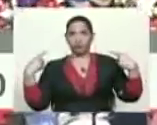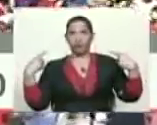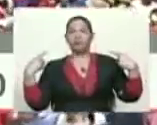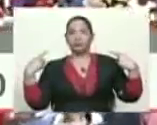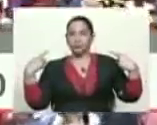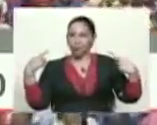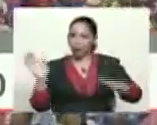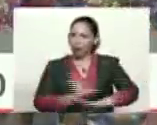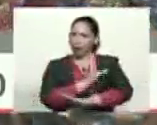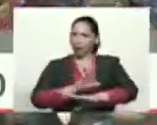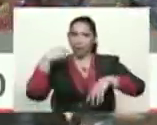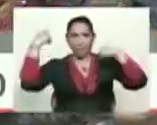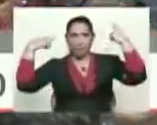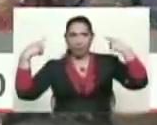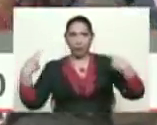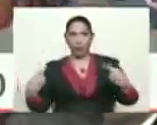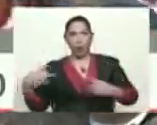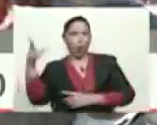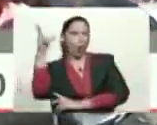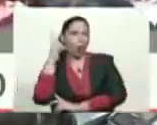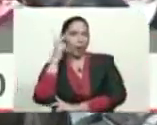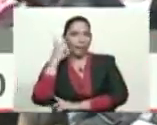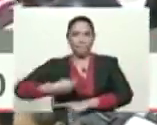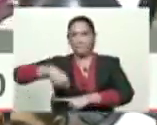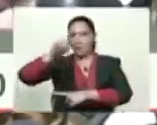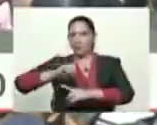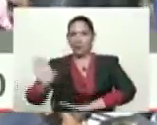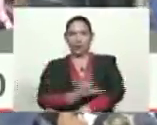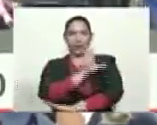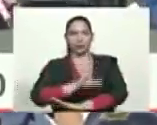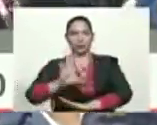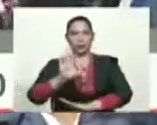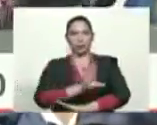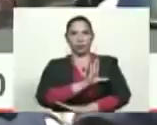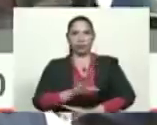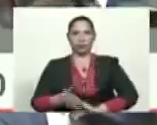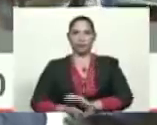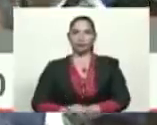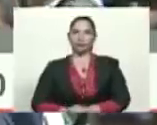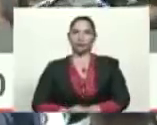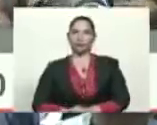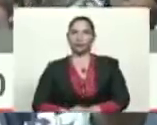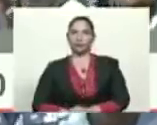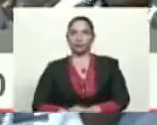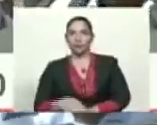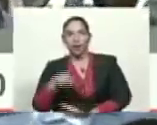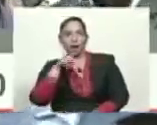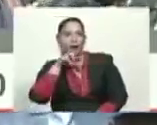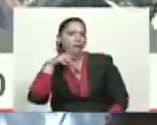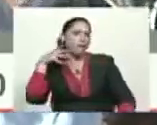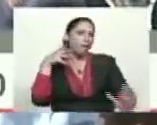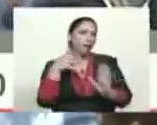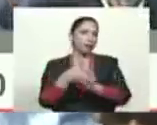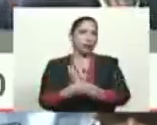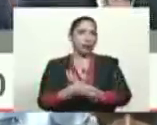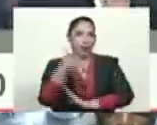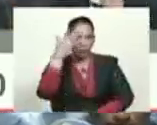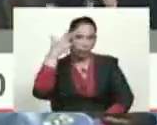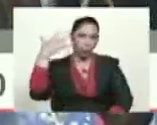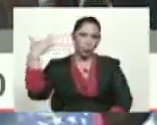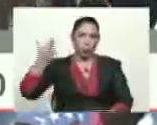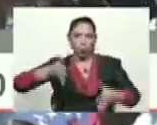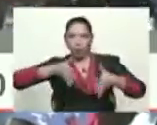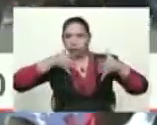Con Ali Primera, escuchábamos las primeras canciones que hablaban del gran sueño